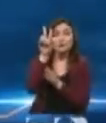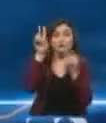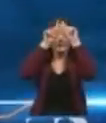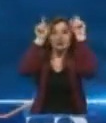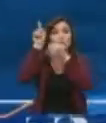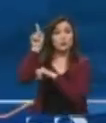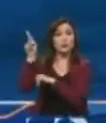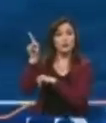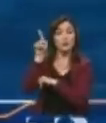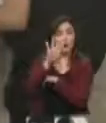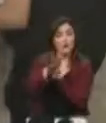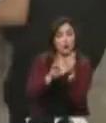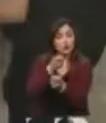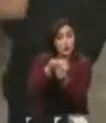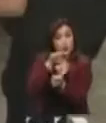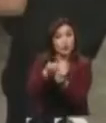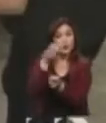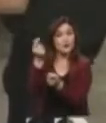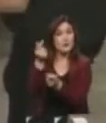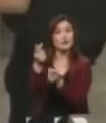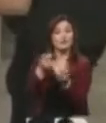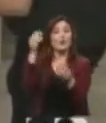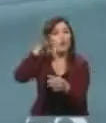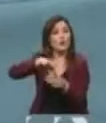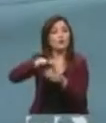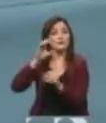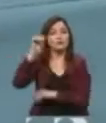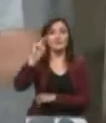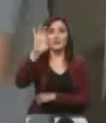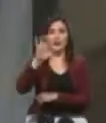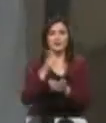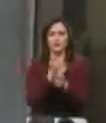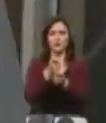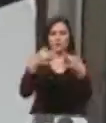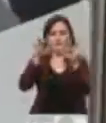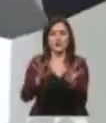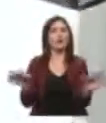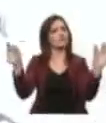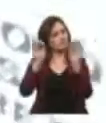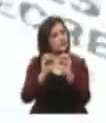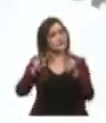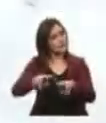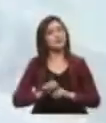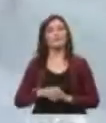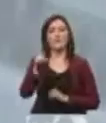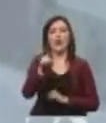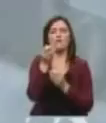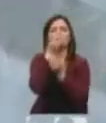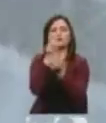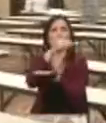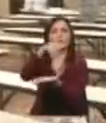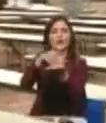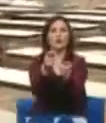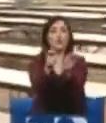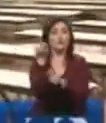exit poll y 4 conteo rápido. También el CNE realizará su conteo rápido oficial, a más del escrutinio. Esta información se centralizará en el centro de